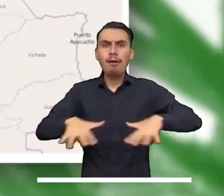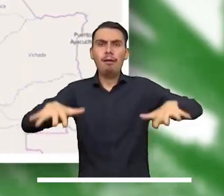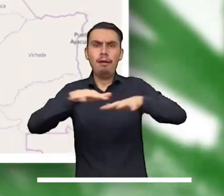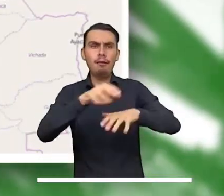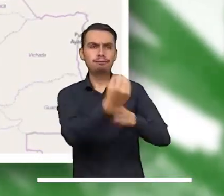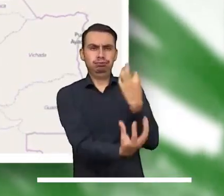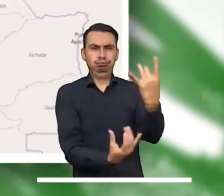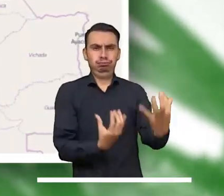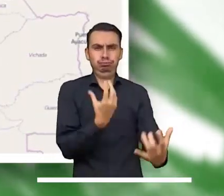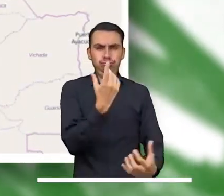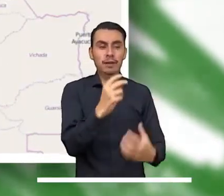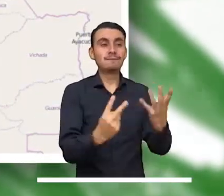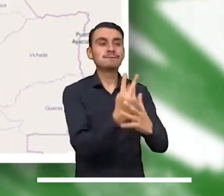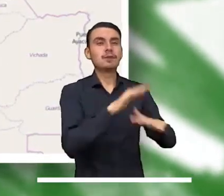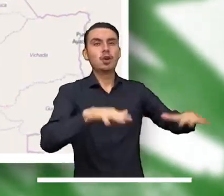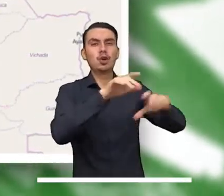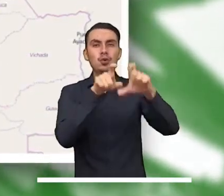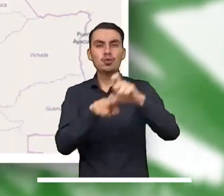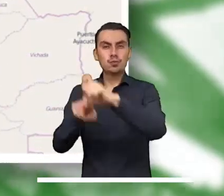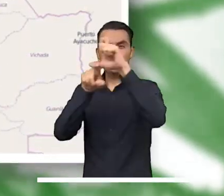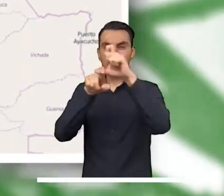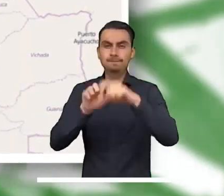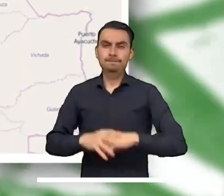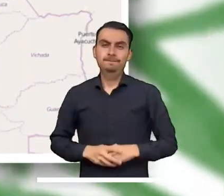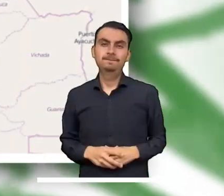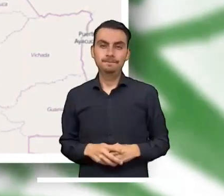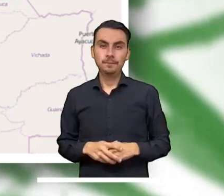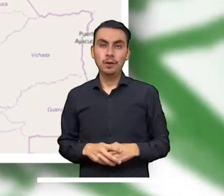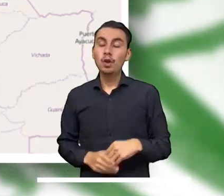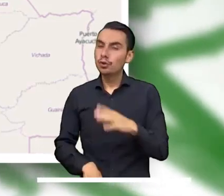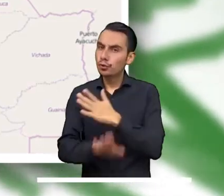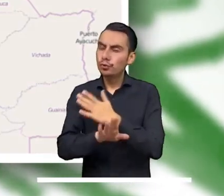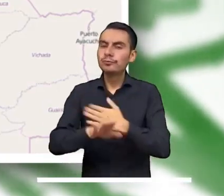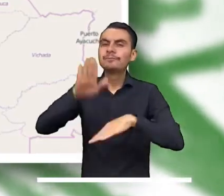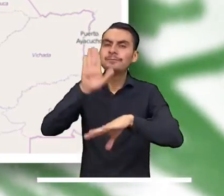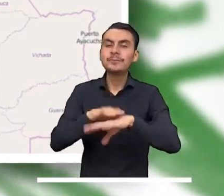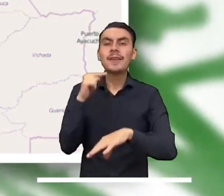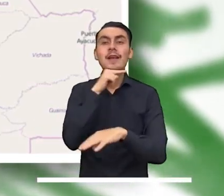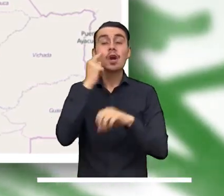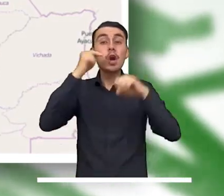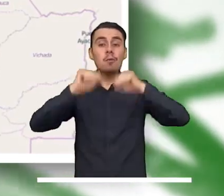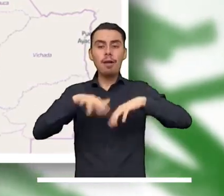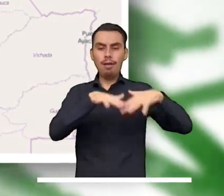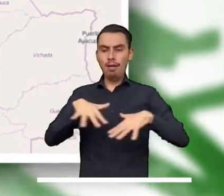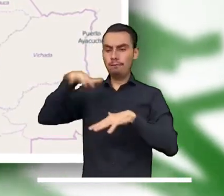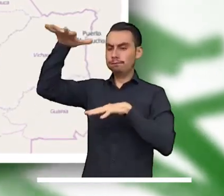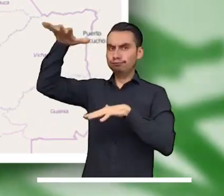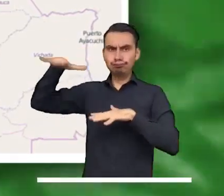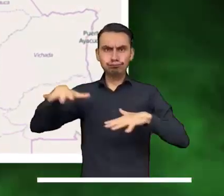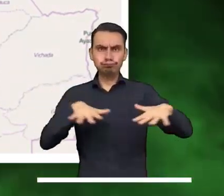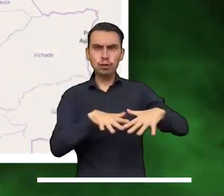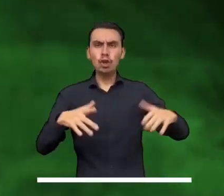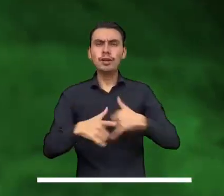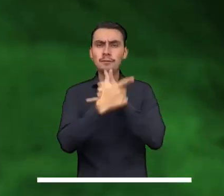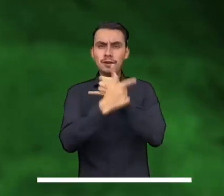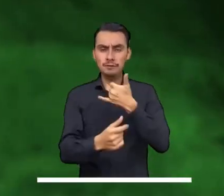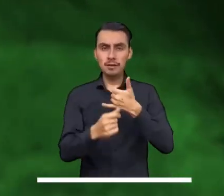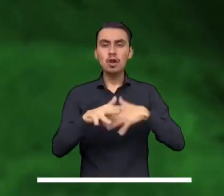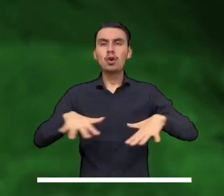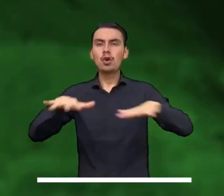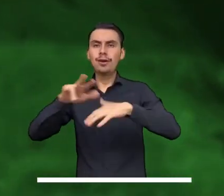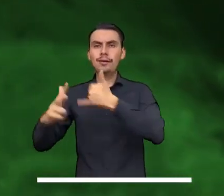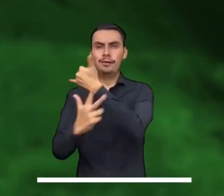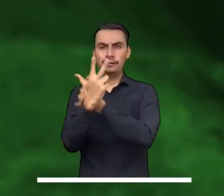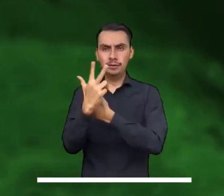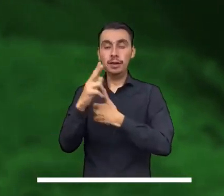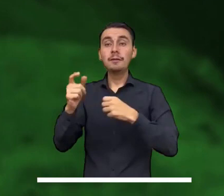por moderada probabilidad de incendios en zonas de La Guajira. Persiste la alerta roja por probabilidad de deslizamientos en